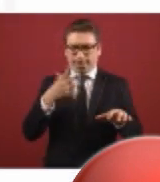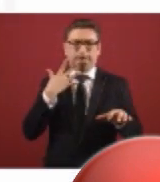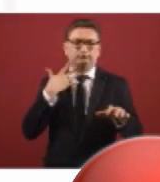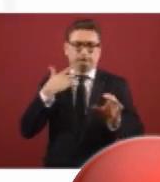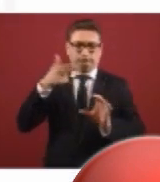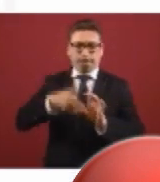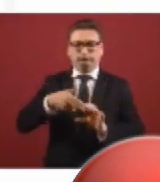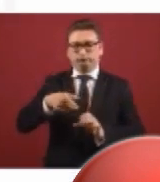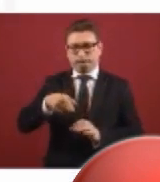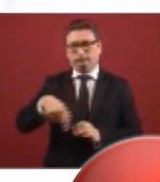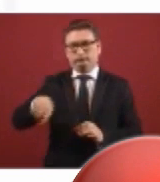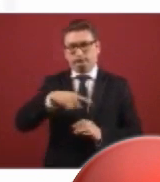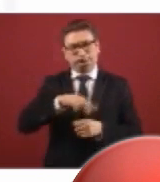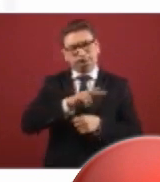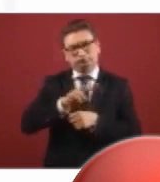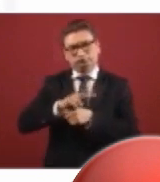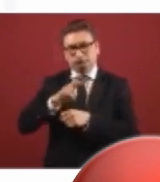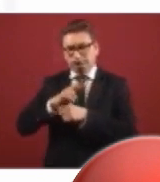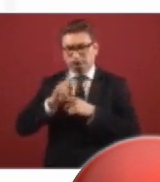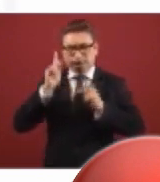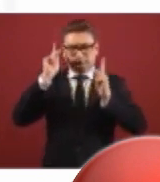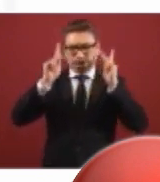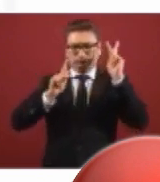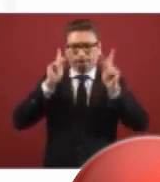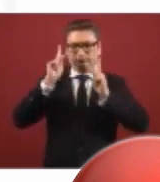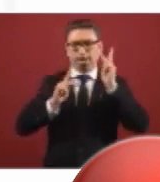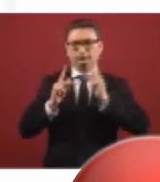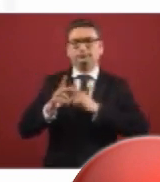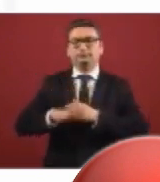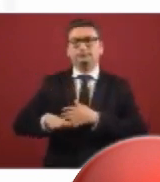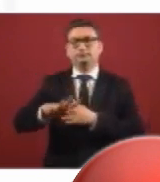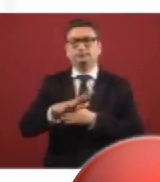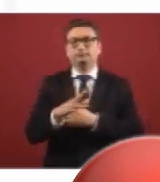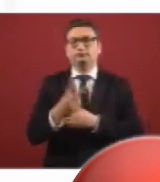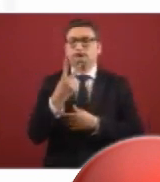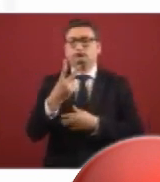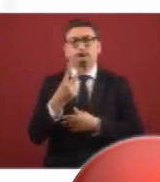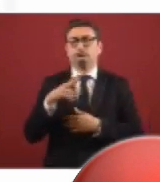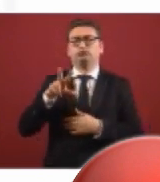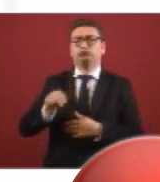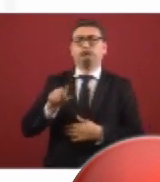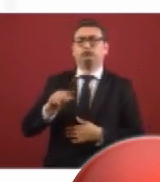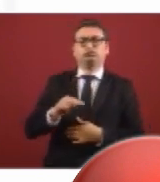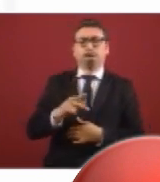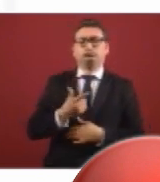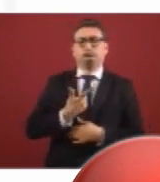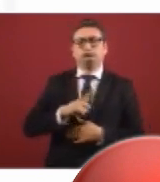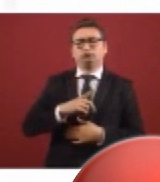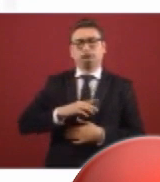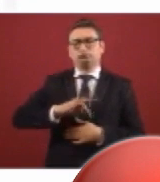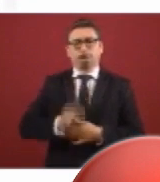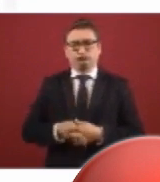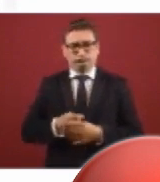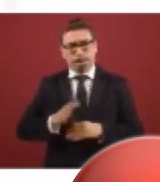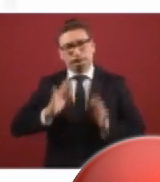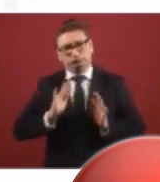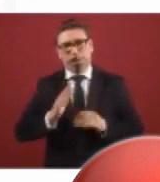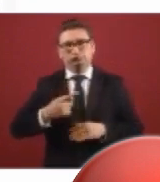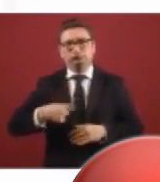en verificaciones no solo visitas de las cuales dos se negaron a ser verificadas inmovilizamos